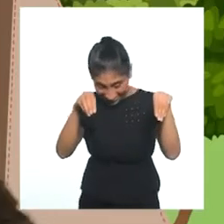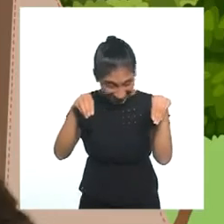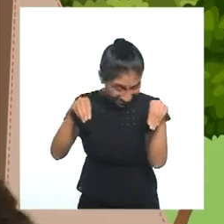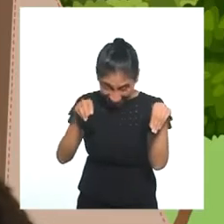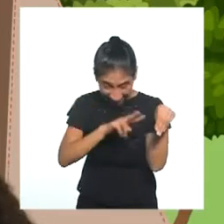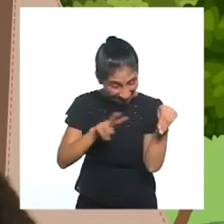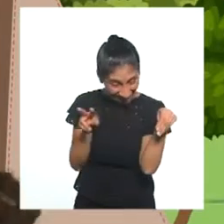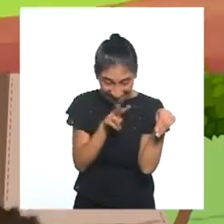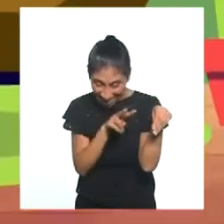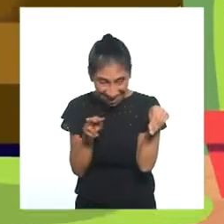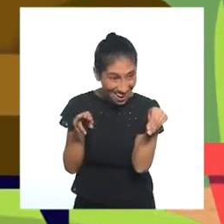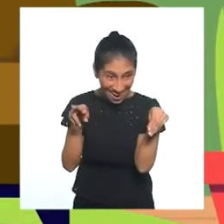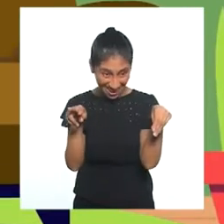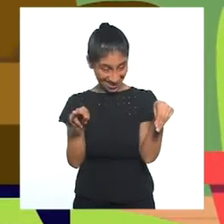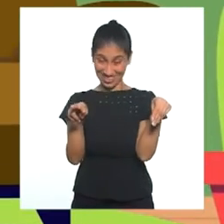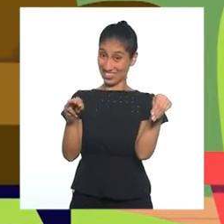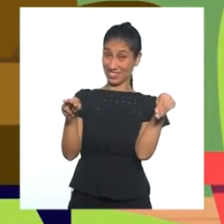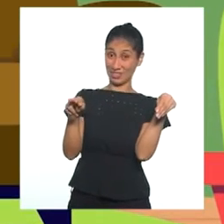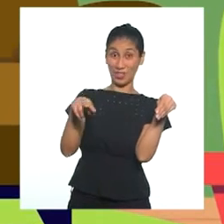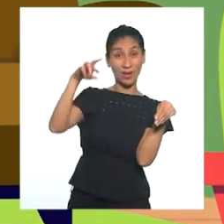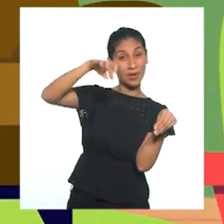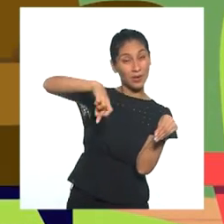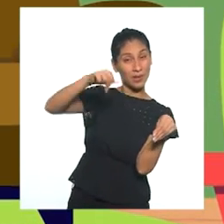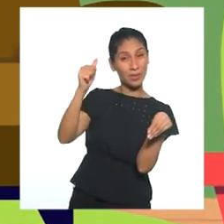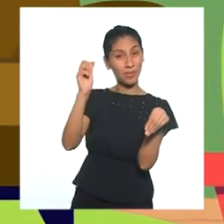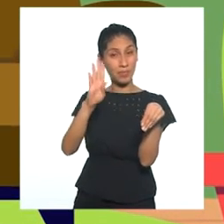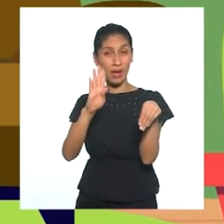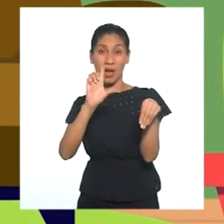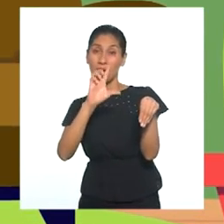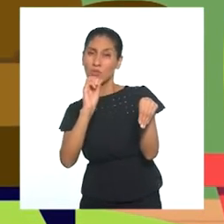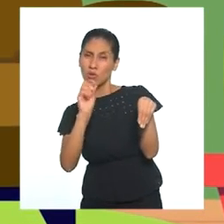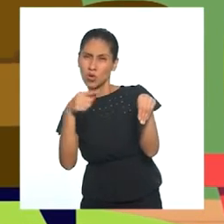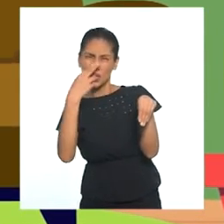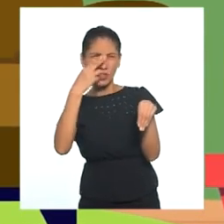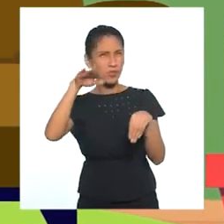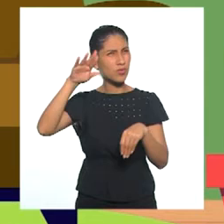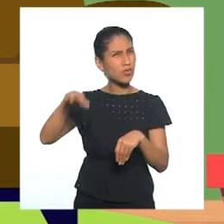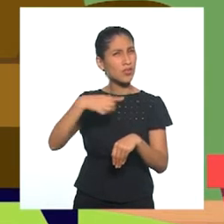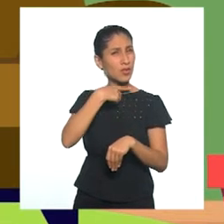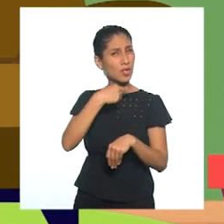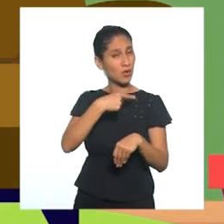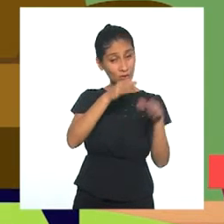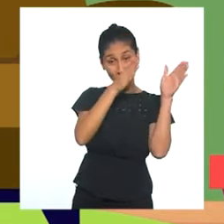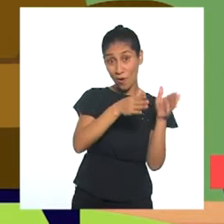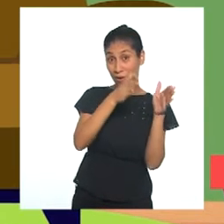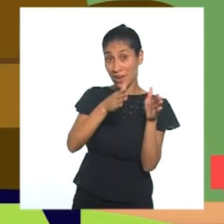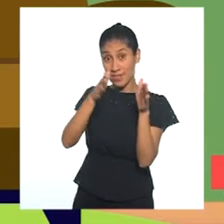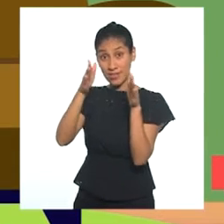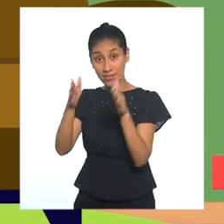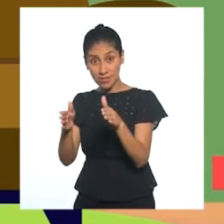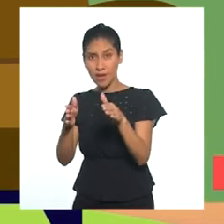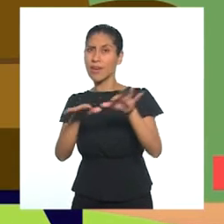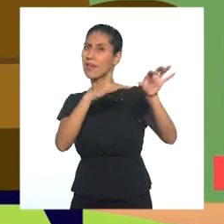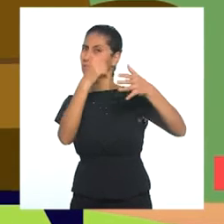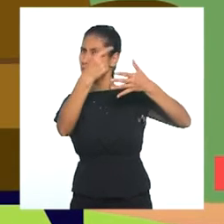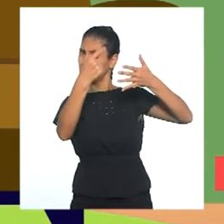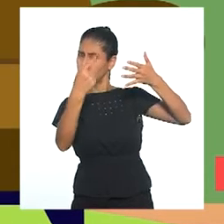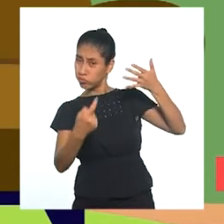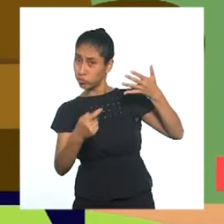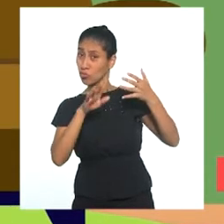Vamos a verlo. Allá. Pablo es un niño que le gusta organizar actividades con su